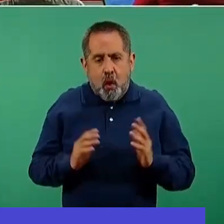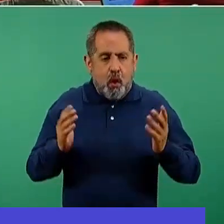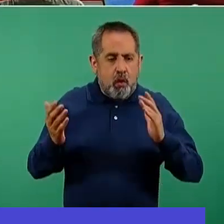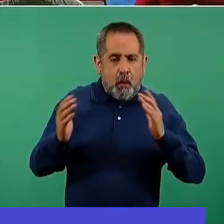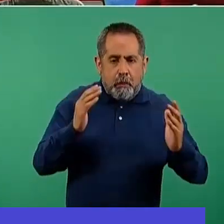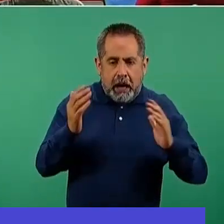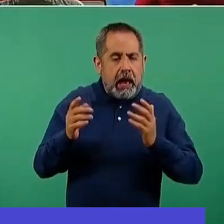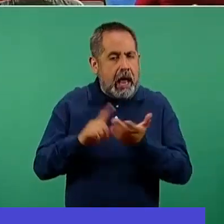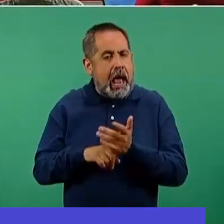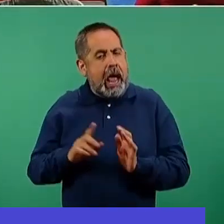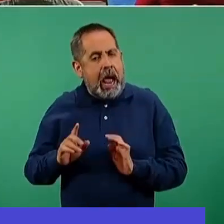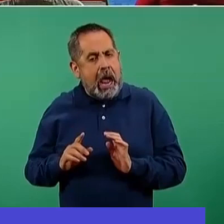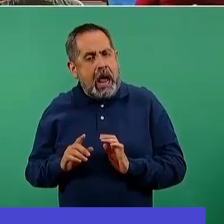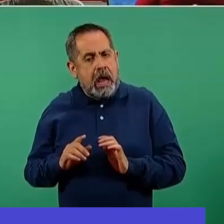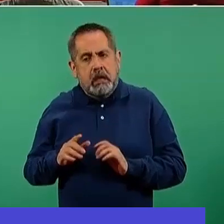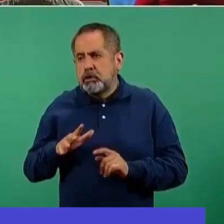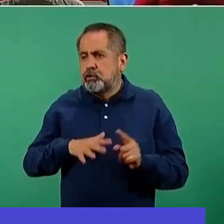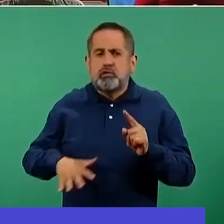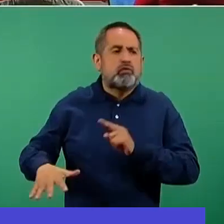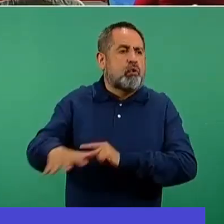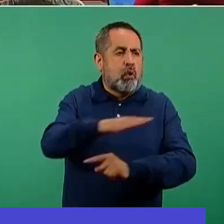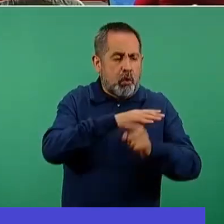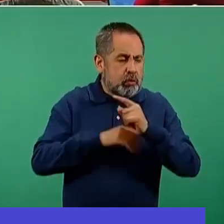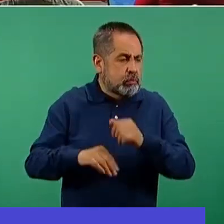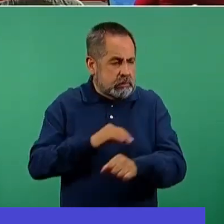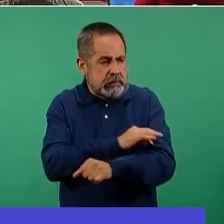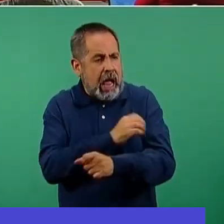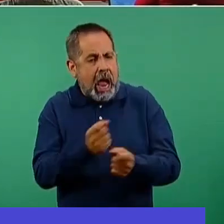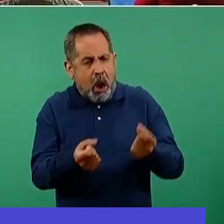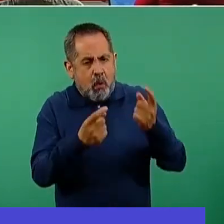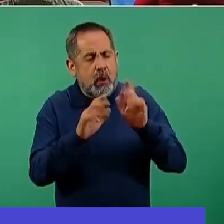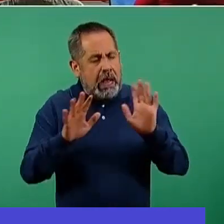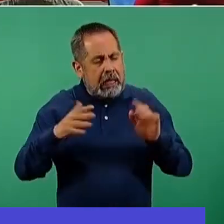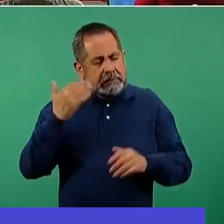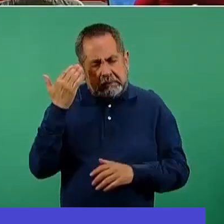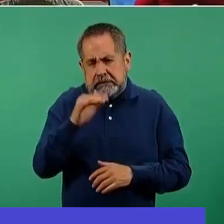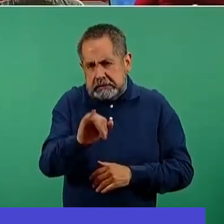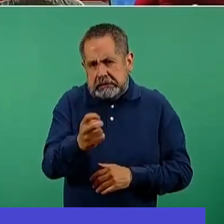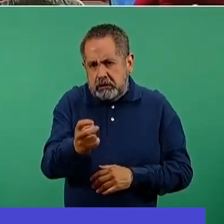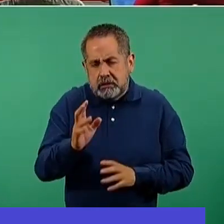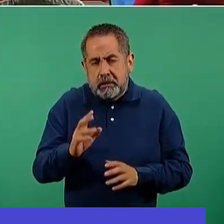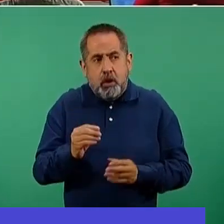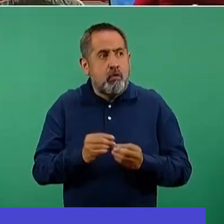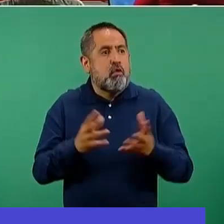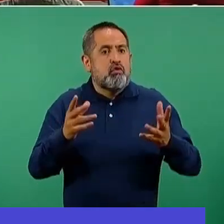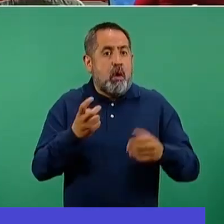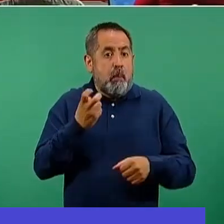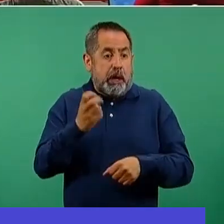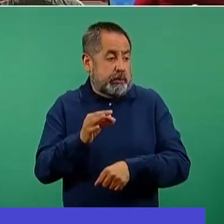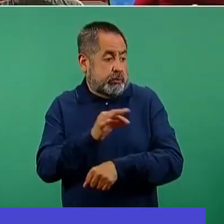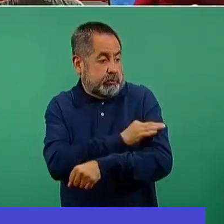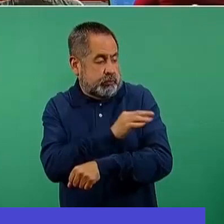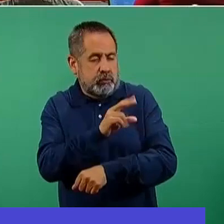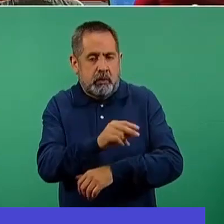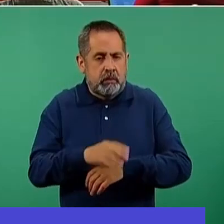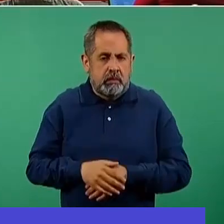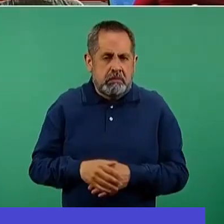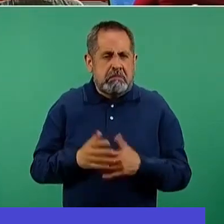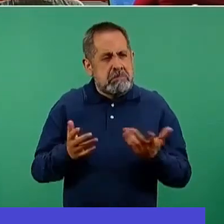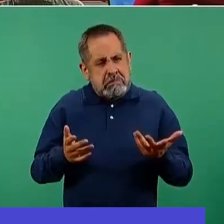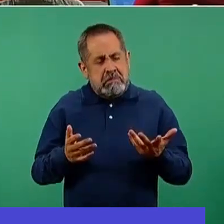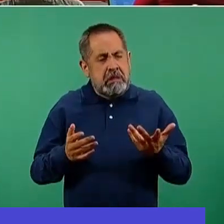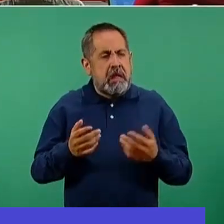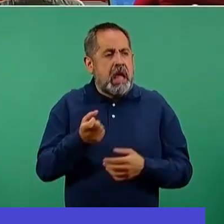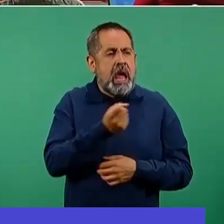con lo que se esperaría en el conjunto de la población. Estamos hablando de una par de decenas de